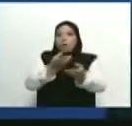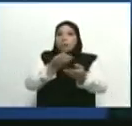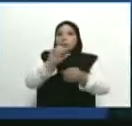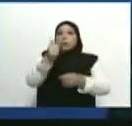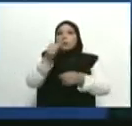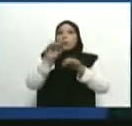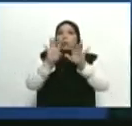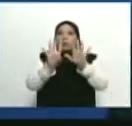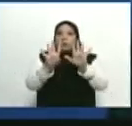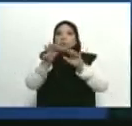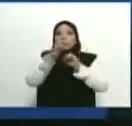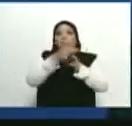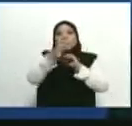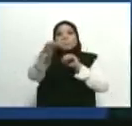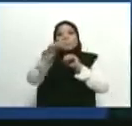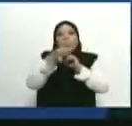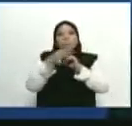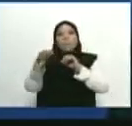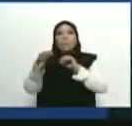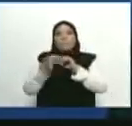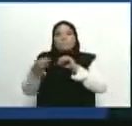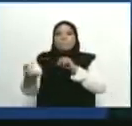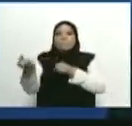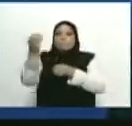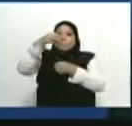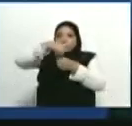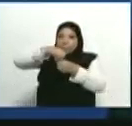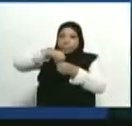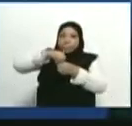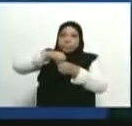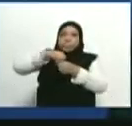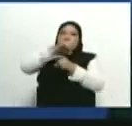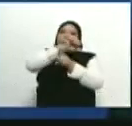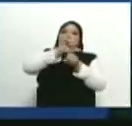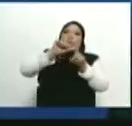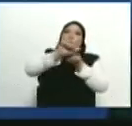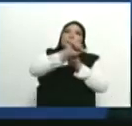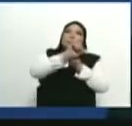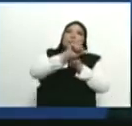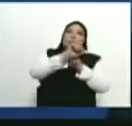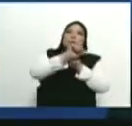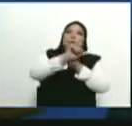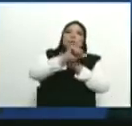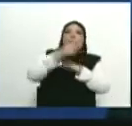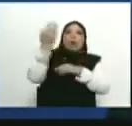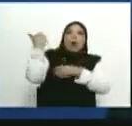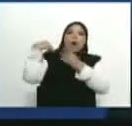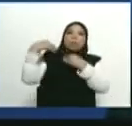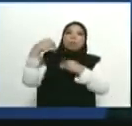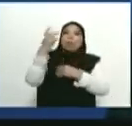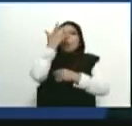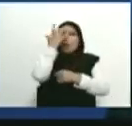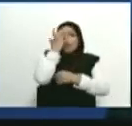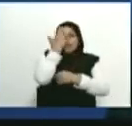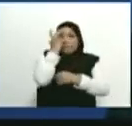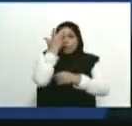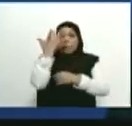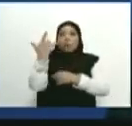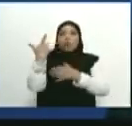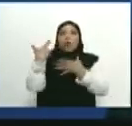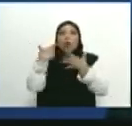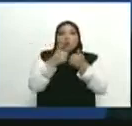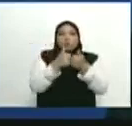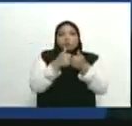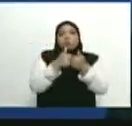19 municipios ribereños a incorporarse a esta batalla ambiental. Porque advertíamos en el mes de febrero, Martínez nos